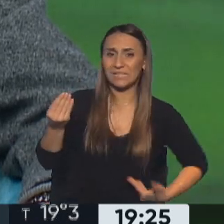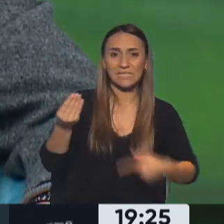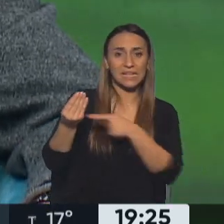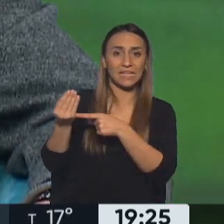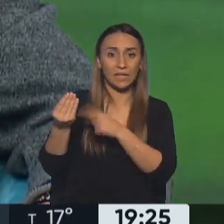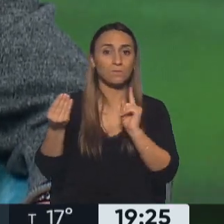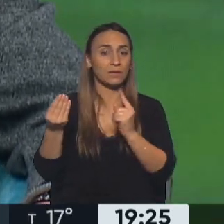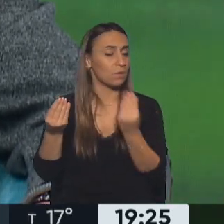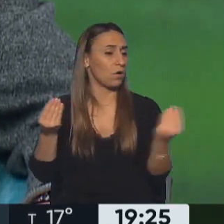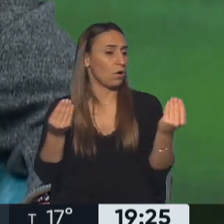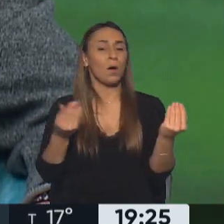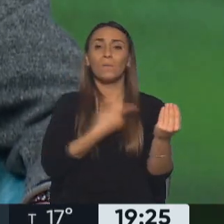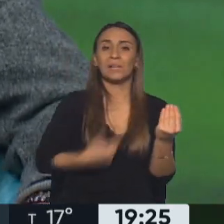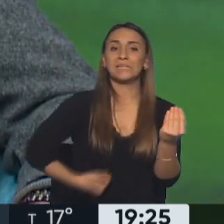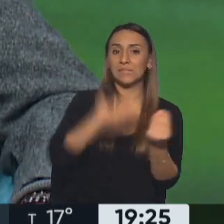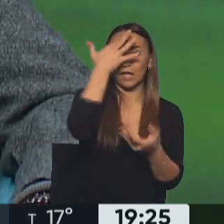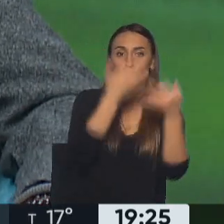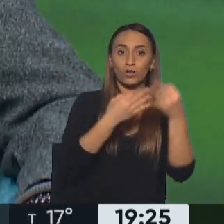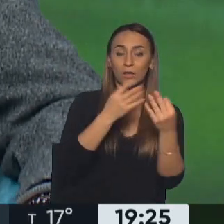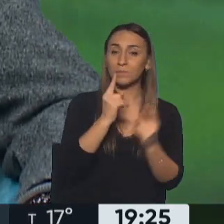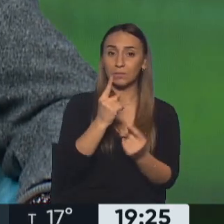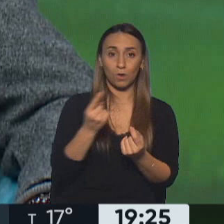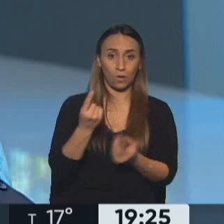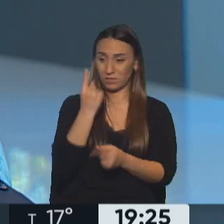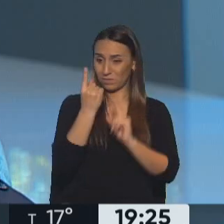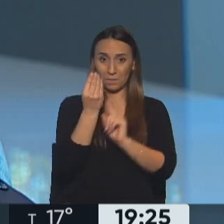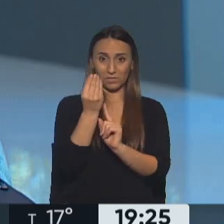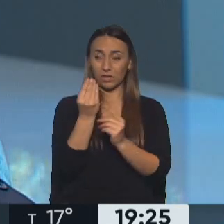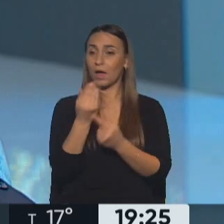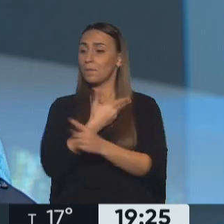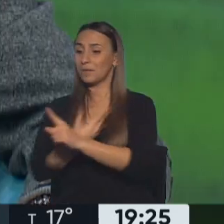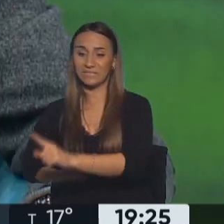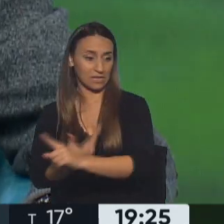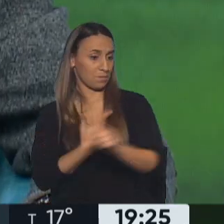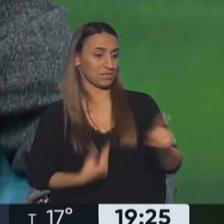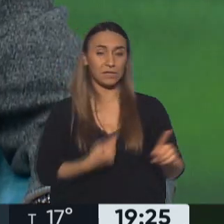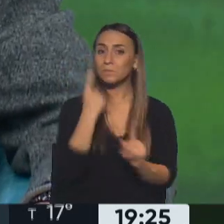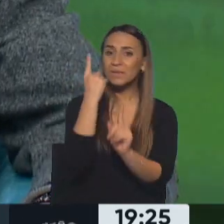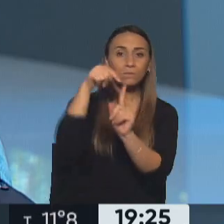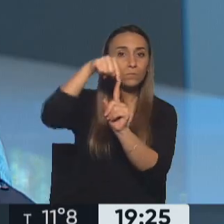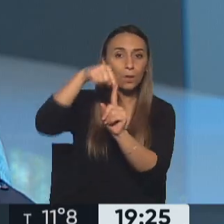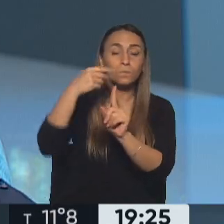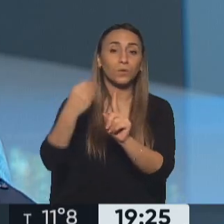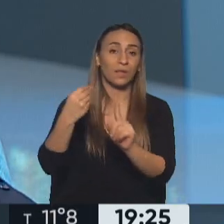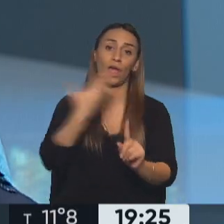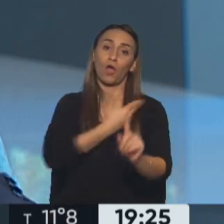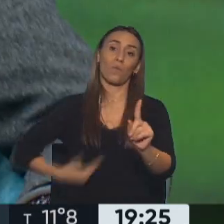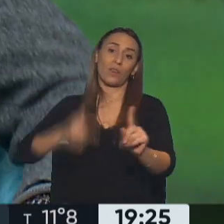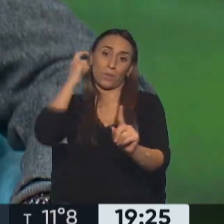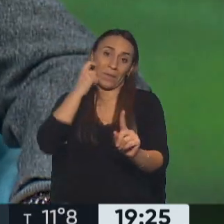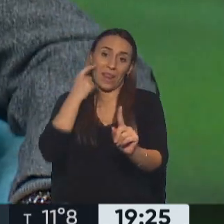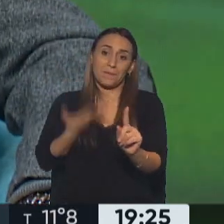magistratura el presidente la corte porque gobernaba al menemismo el menemismo tenía mayoría en la cámara de la cámara de senadores